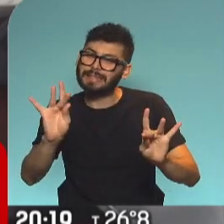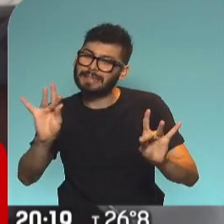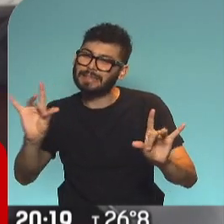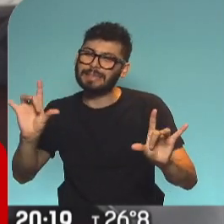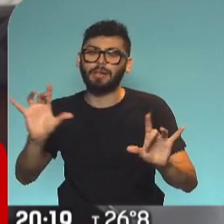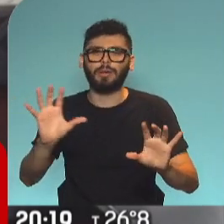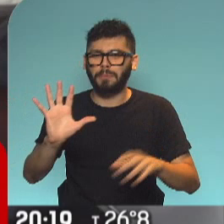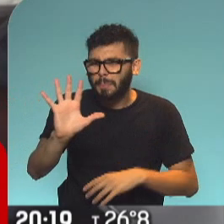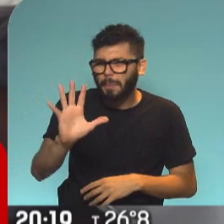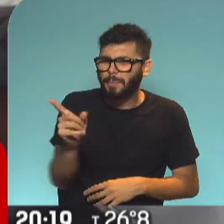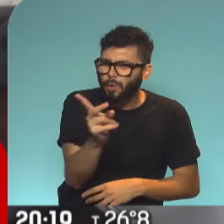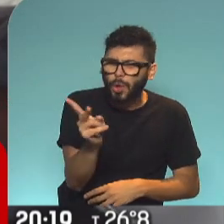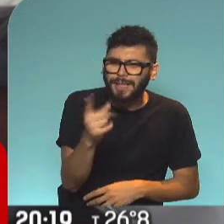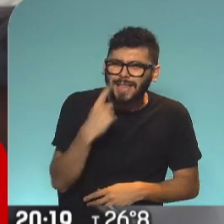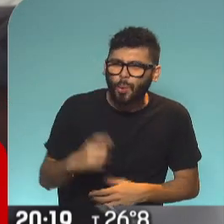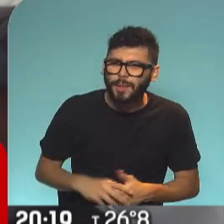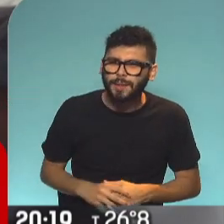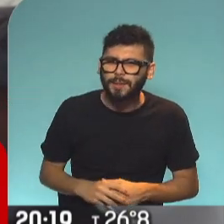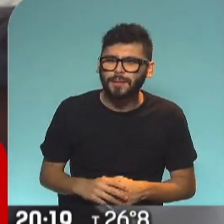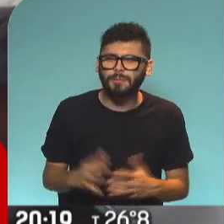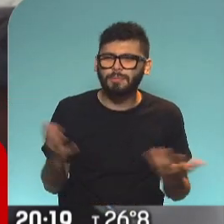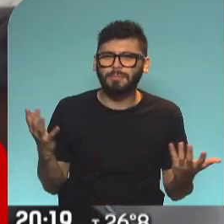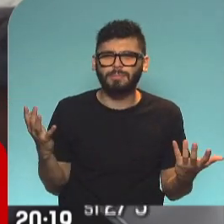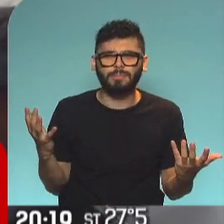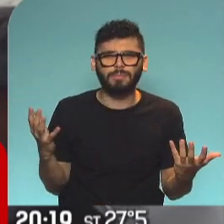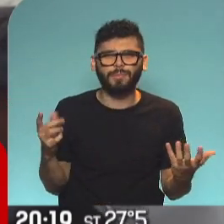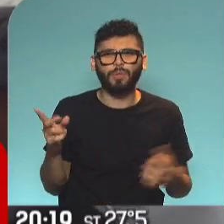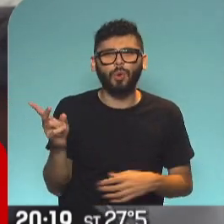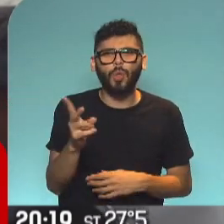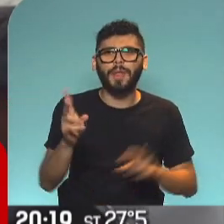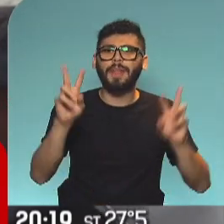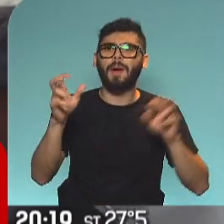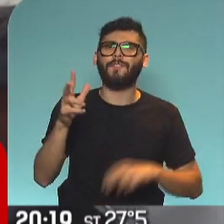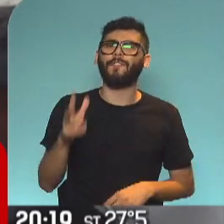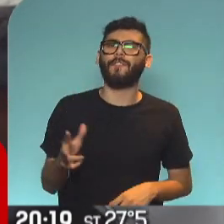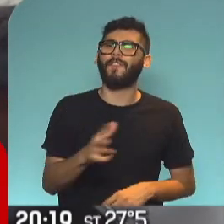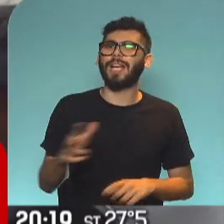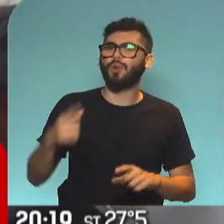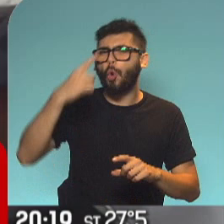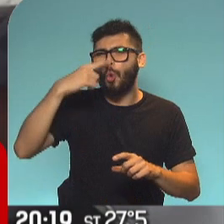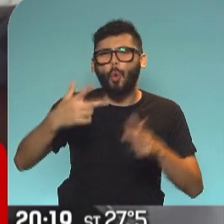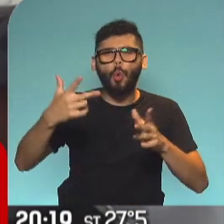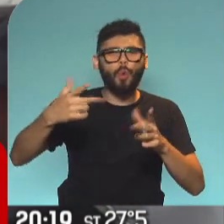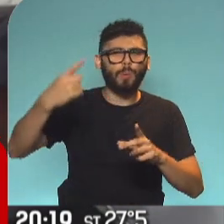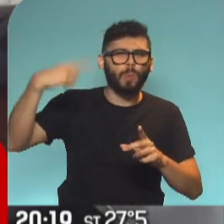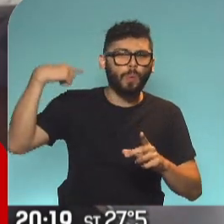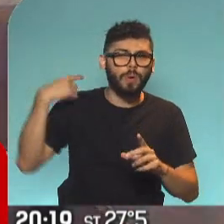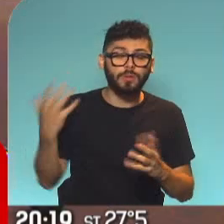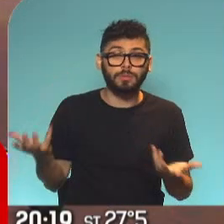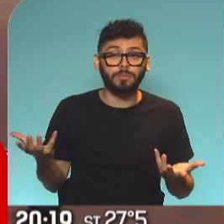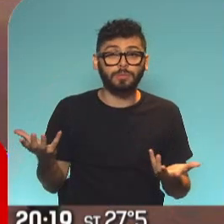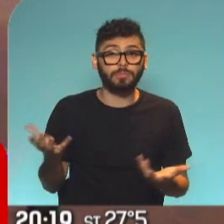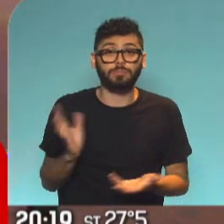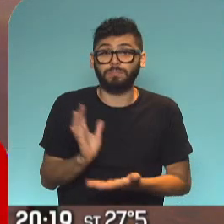Pero ustedes se dan cuenta, ¿cuánto hacía que ustedes no hablaban de Francisco? Ustedes se dan cuenta que esto hace que ha